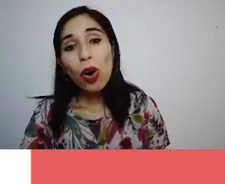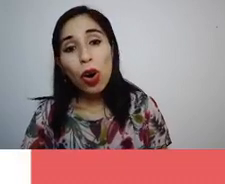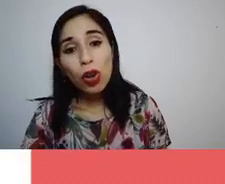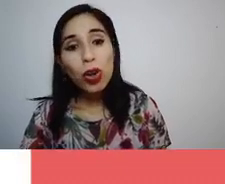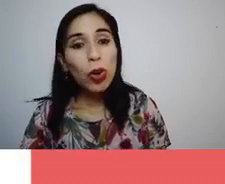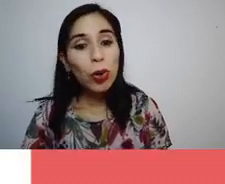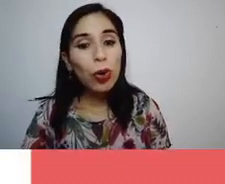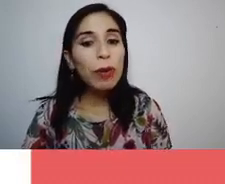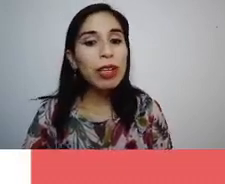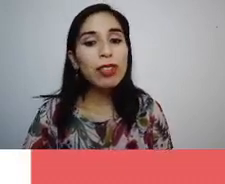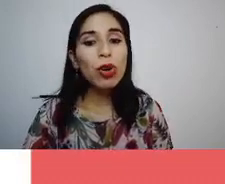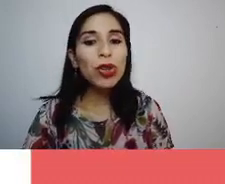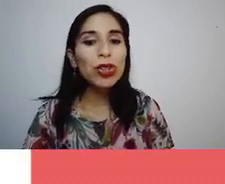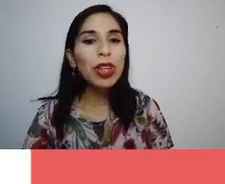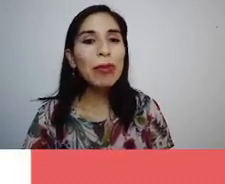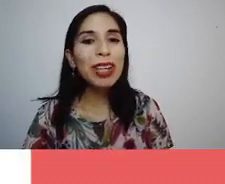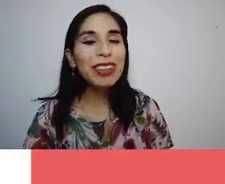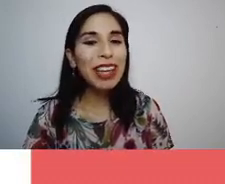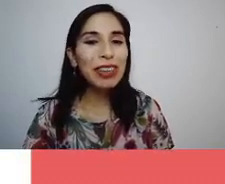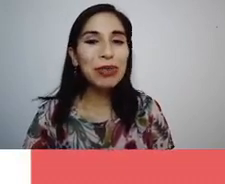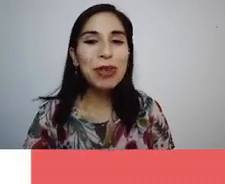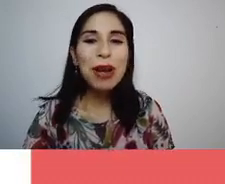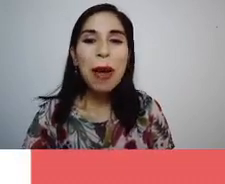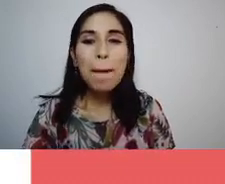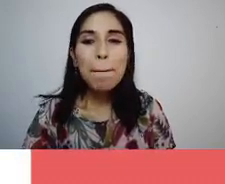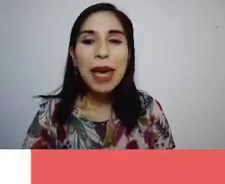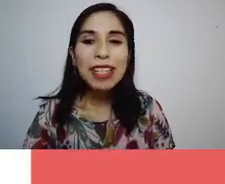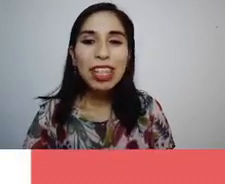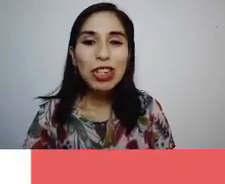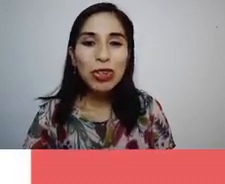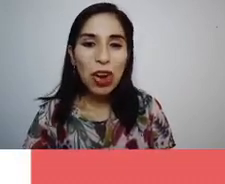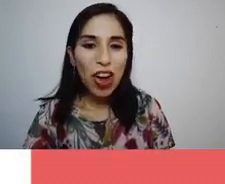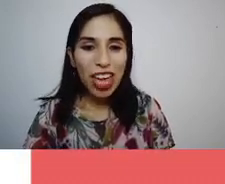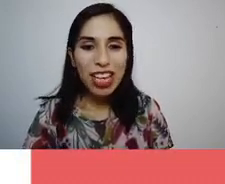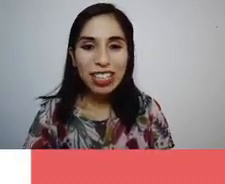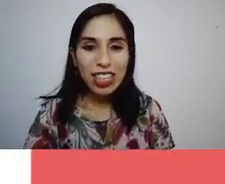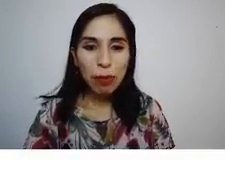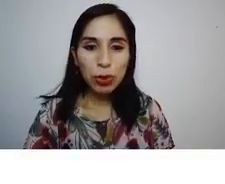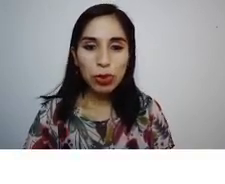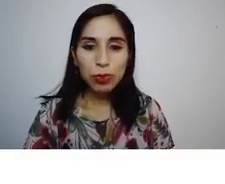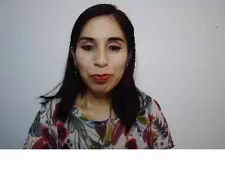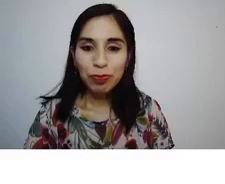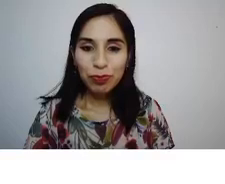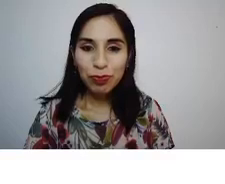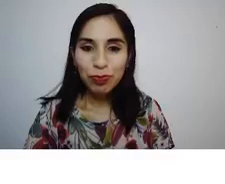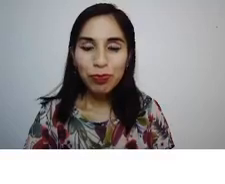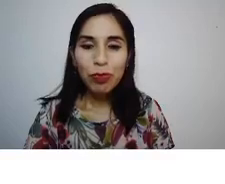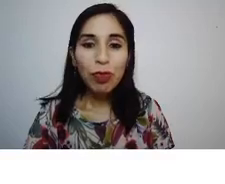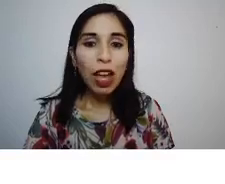hoy jueves 8 de abril de 2021 iniciamos